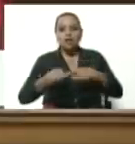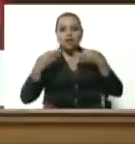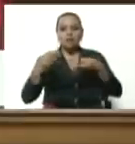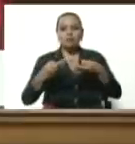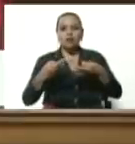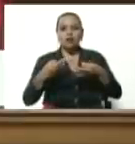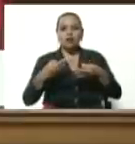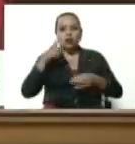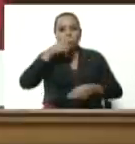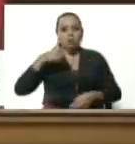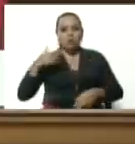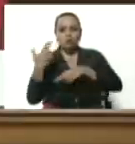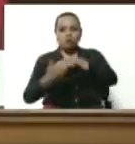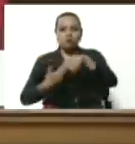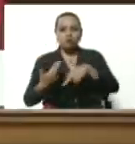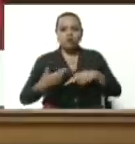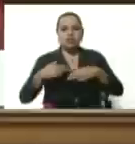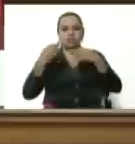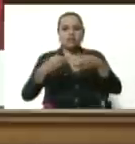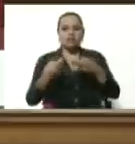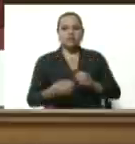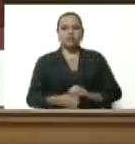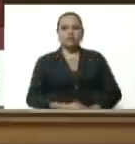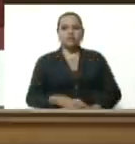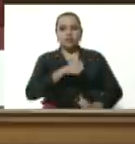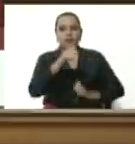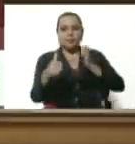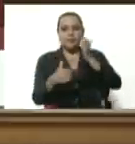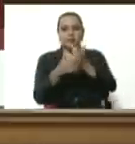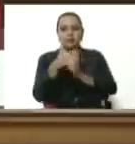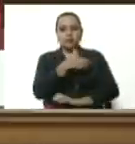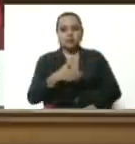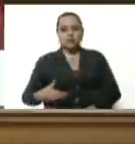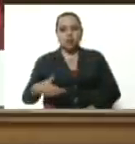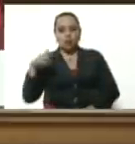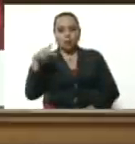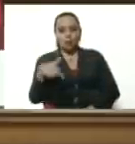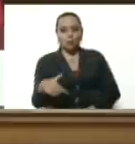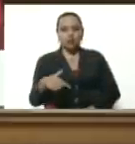siempre. Señoras vicepresidentas, que hoy están siendo